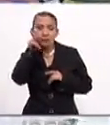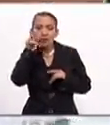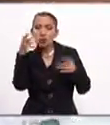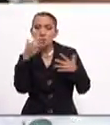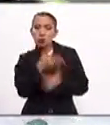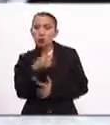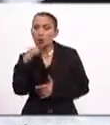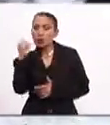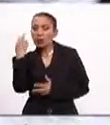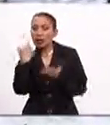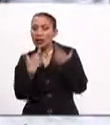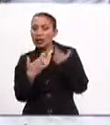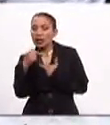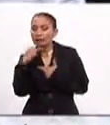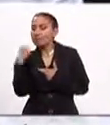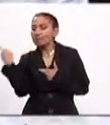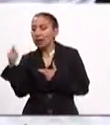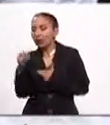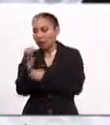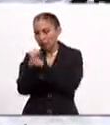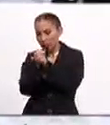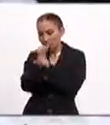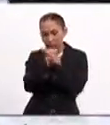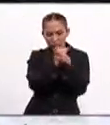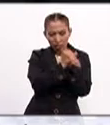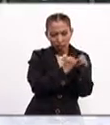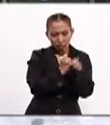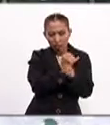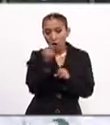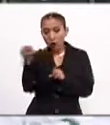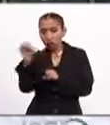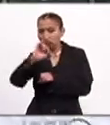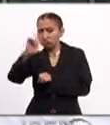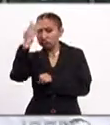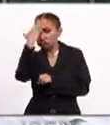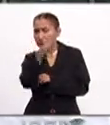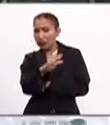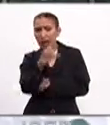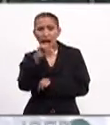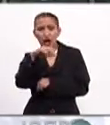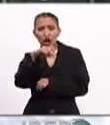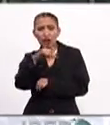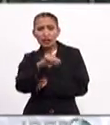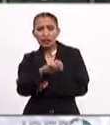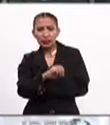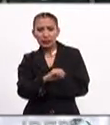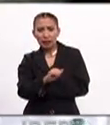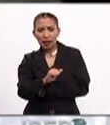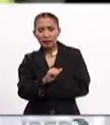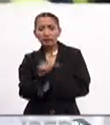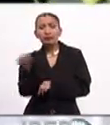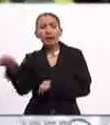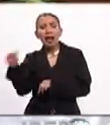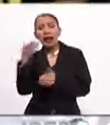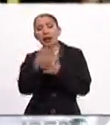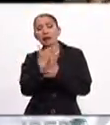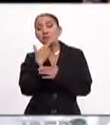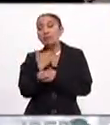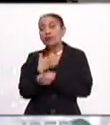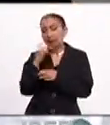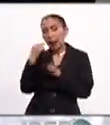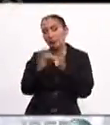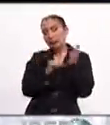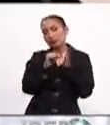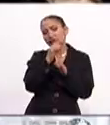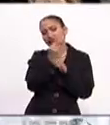cuenta ya en Roma, su regreso, y manda a hacer una investigación con un experto canonista llamado Charchi Cluna, quien le responde después